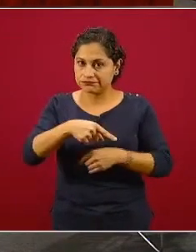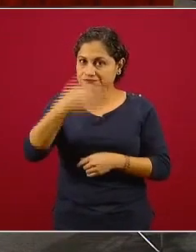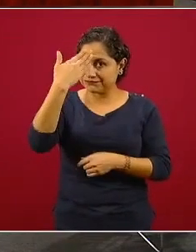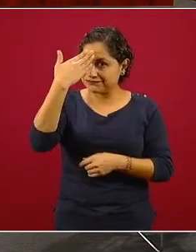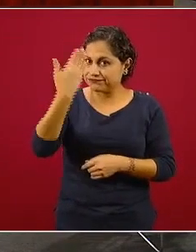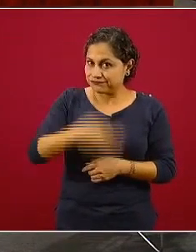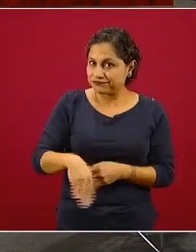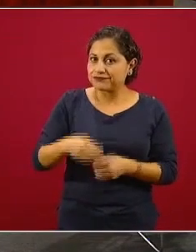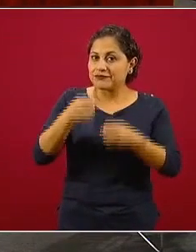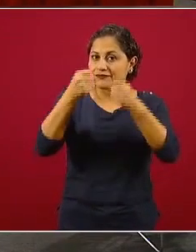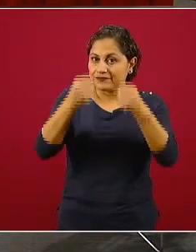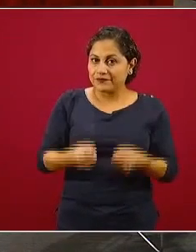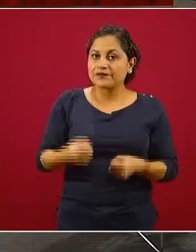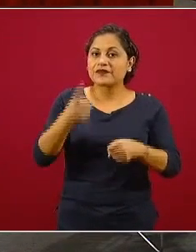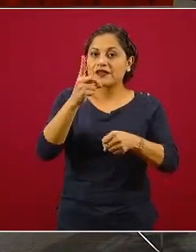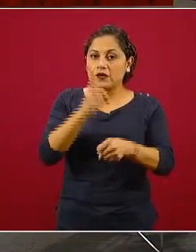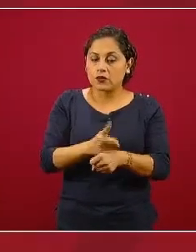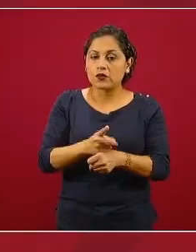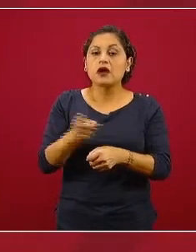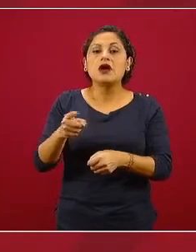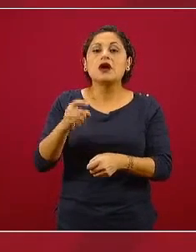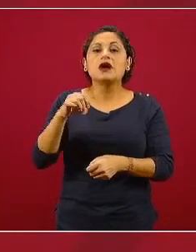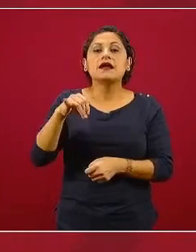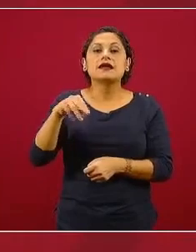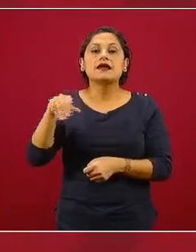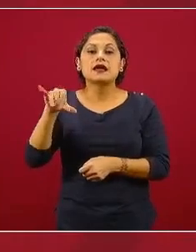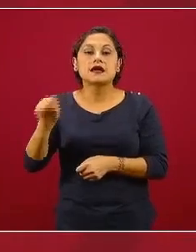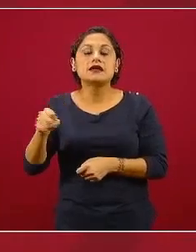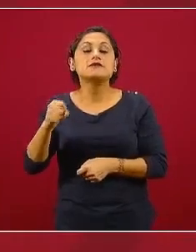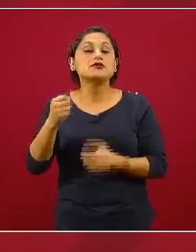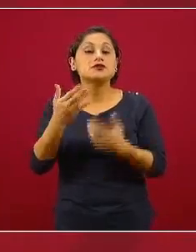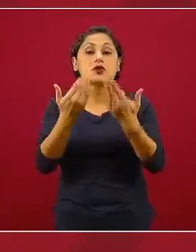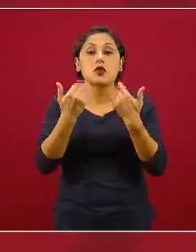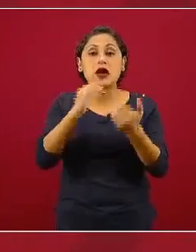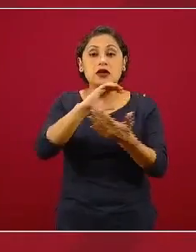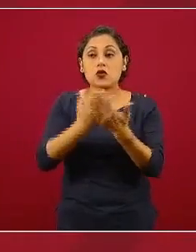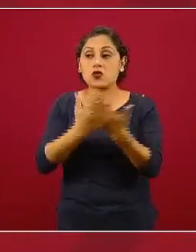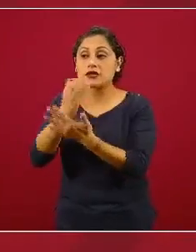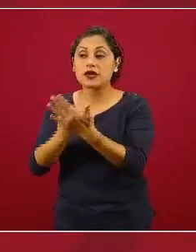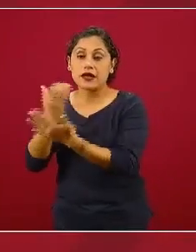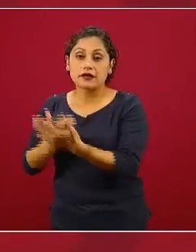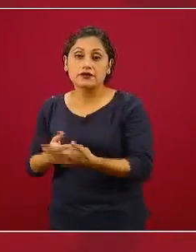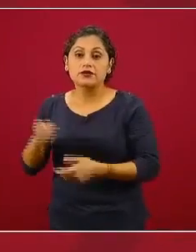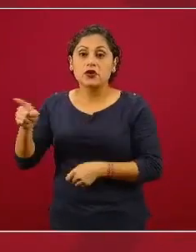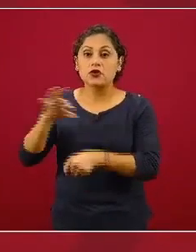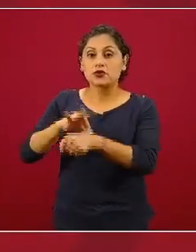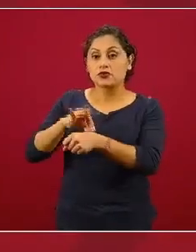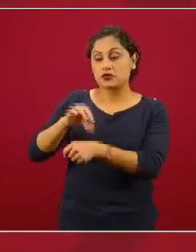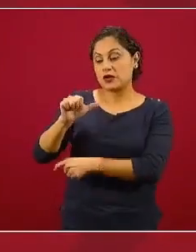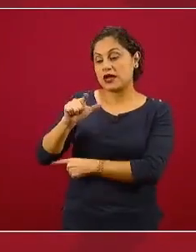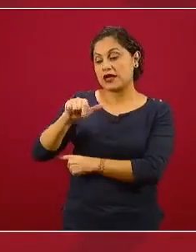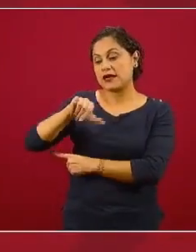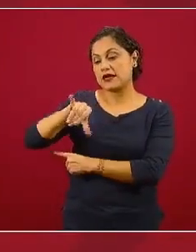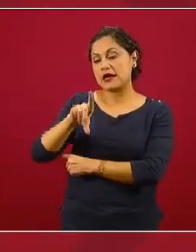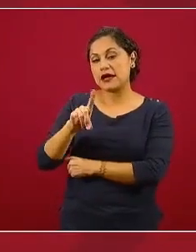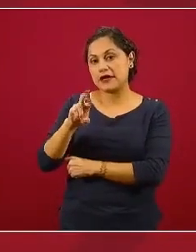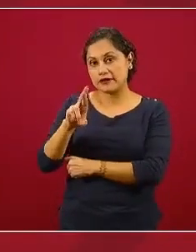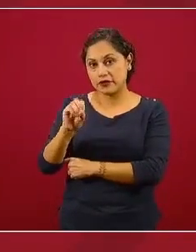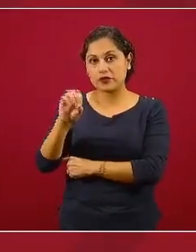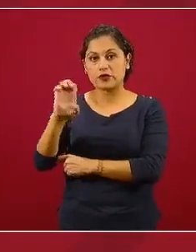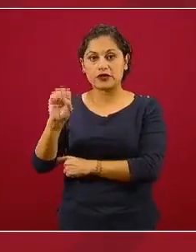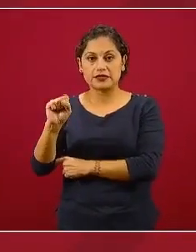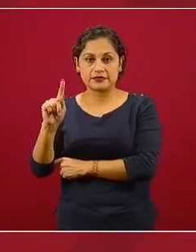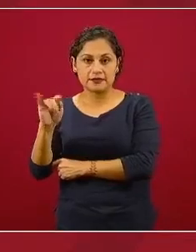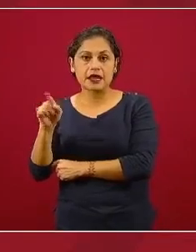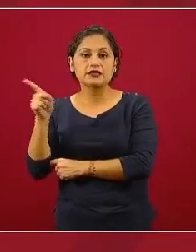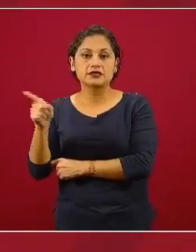de subinversión en el Sistema Nacional de Salud, y les estamos buscando. El doctor Alejandro Sbarch, coordinador médico del